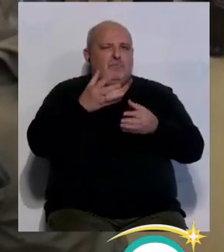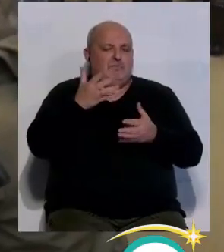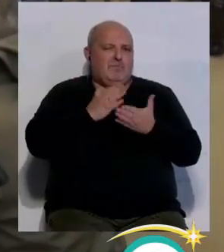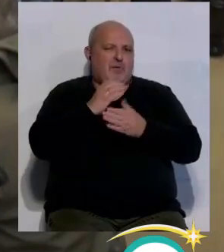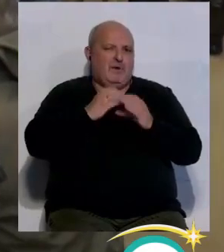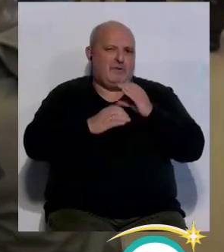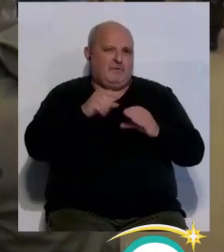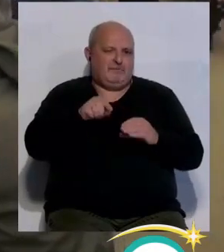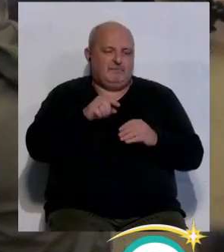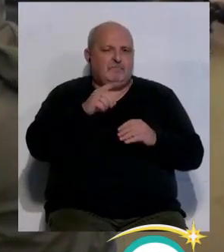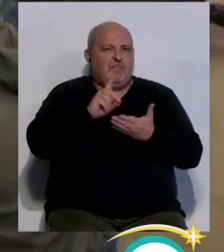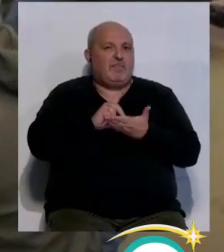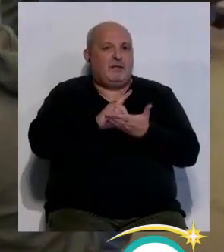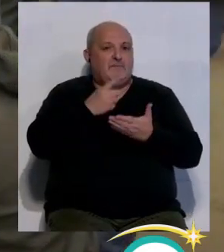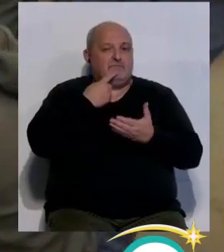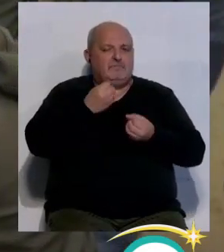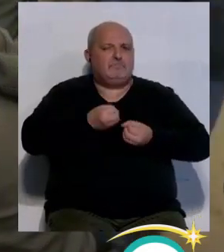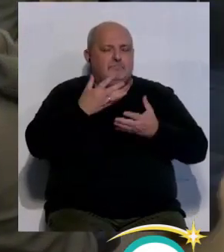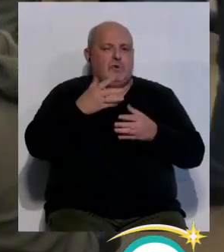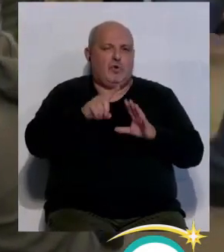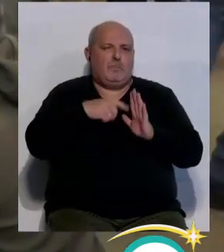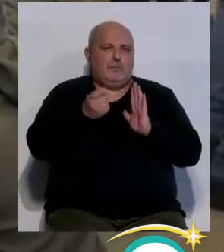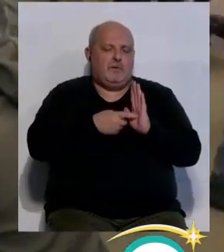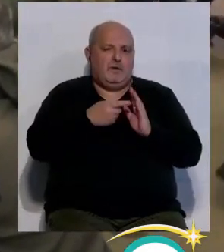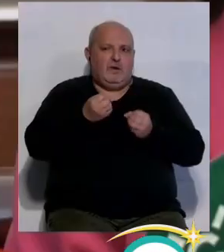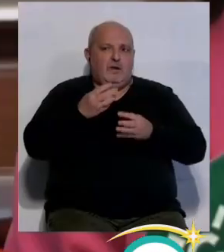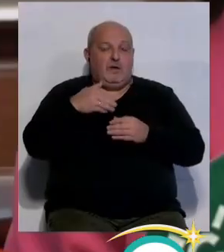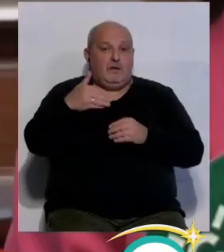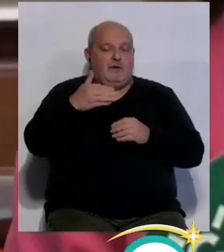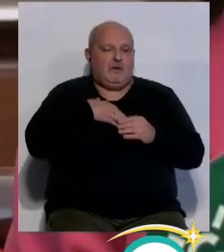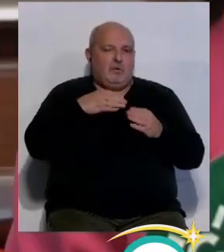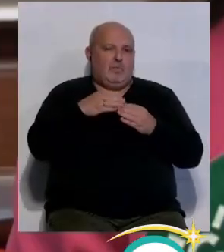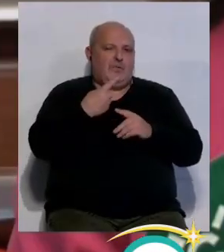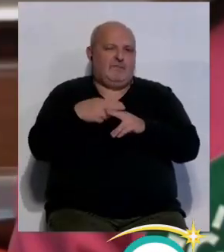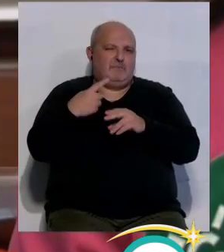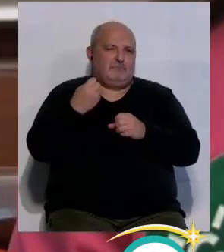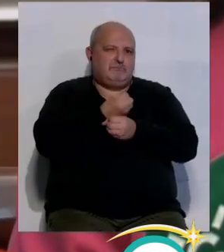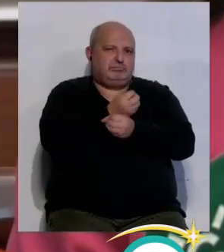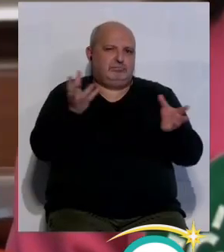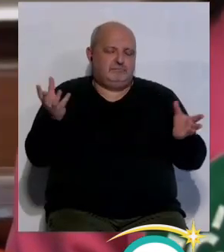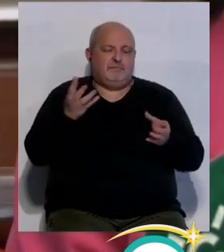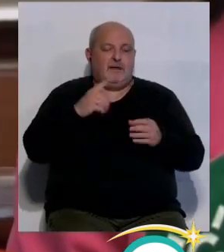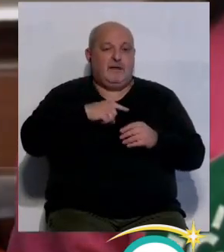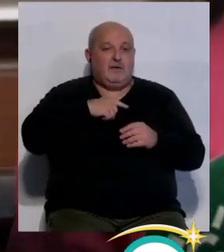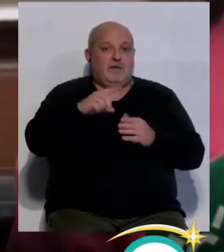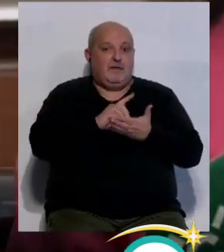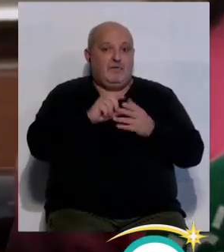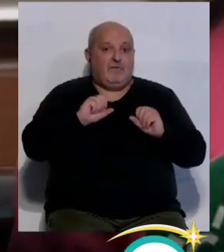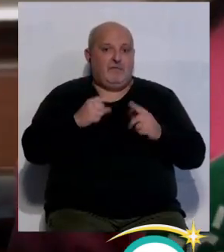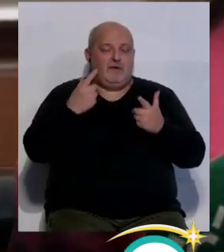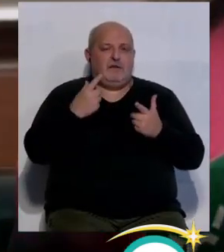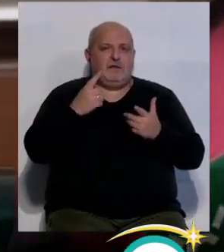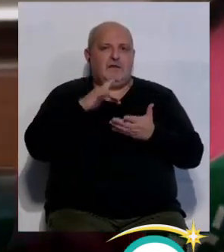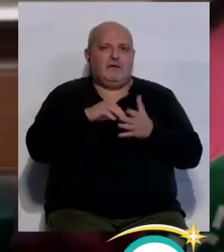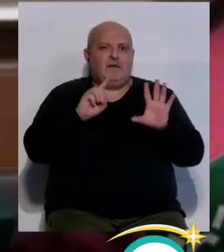de comunicación. Datos que se aportarán al completo a la oposición el próximo 16 de enero. El dato de ejecución definitivo